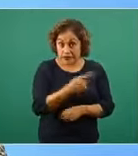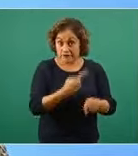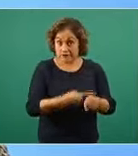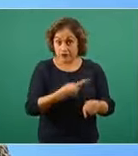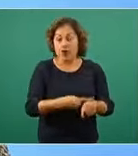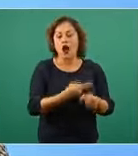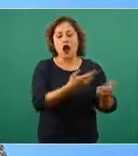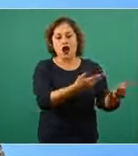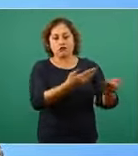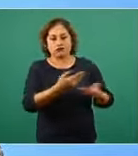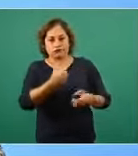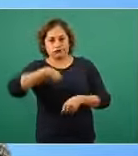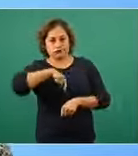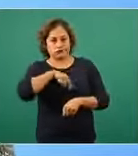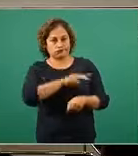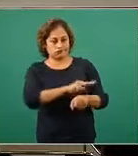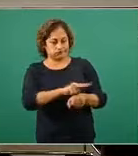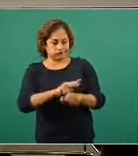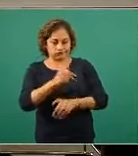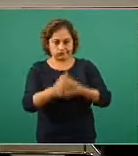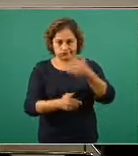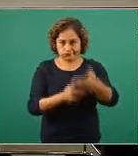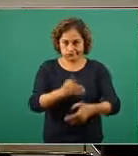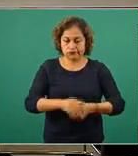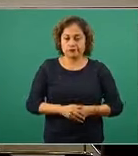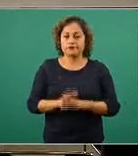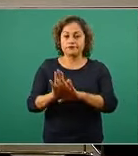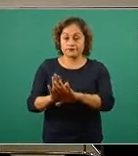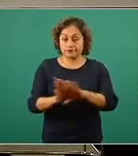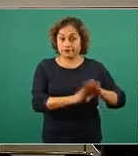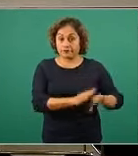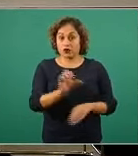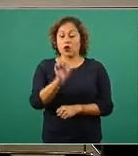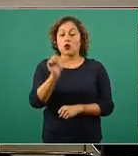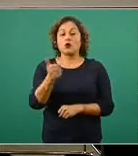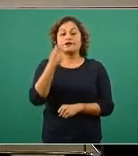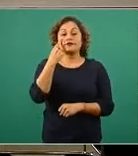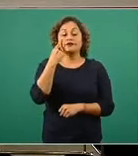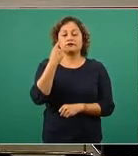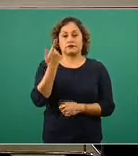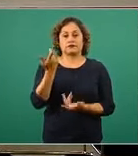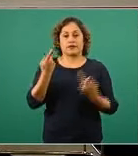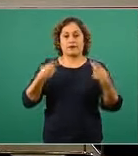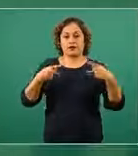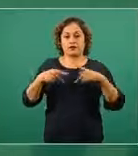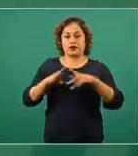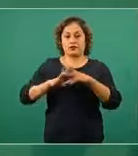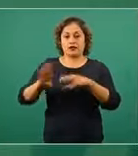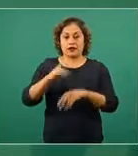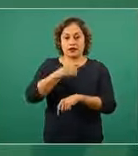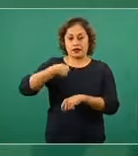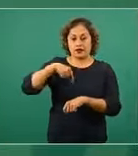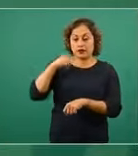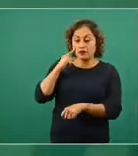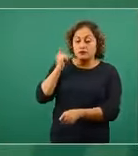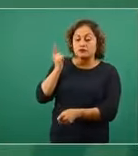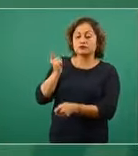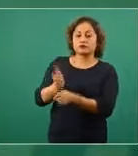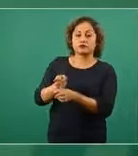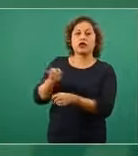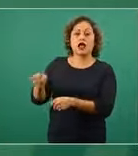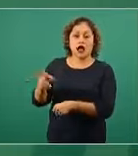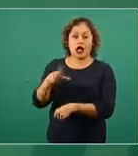Ahora, algo que es importante aclarar es que cuando identificamos a una persona migrante con diagnóstico de COVID